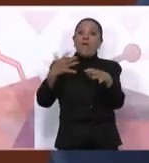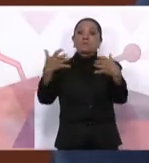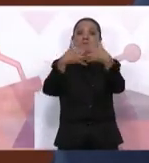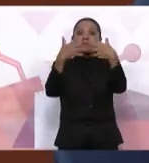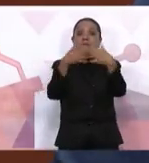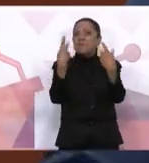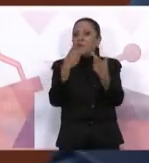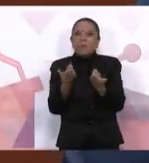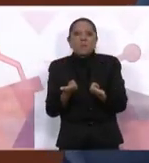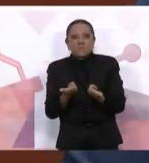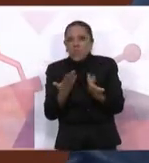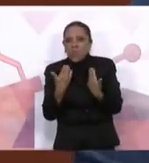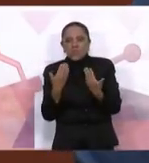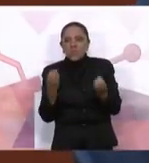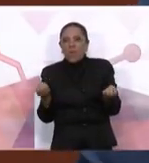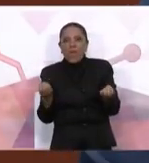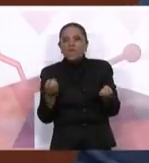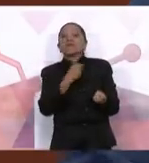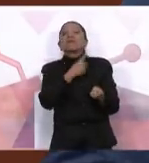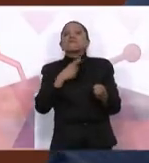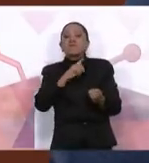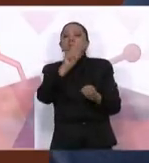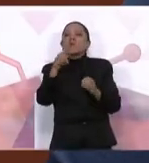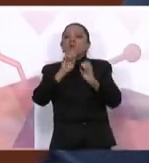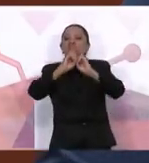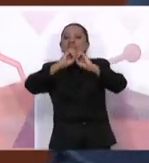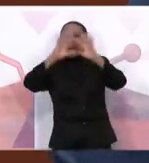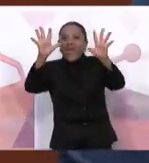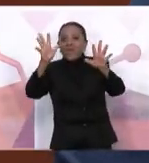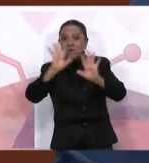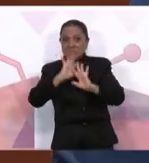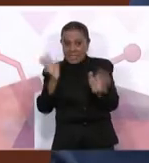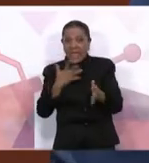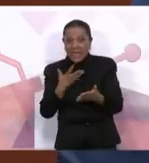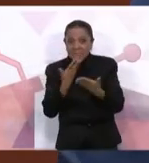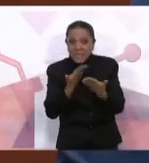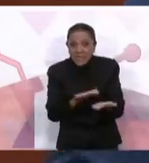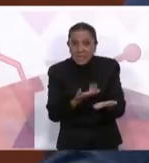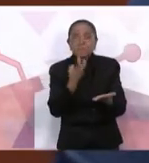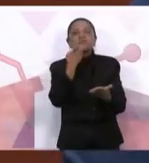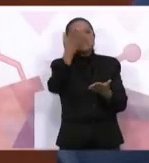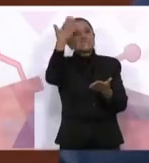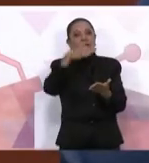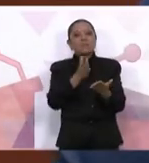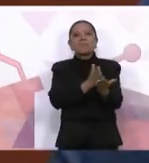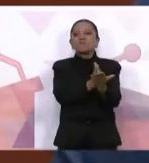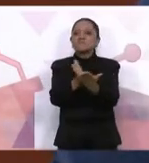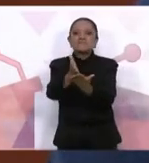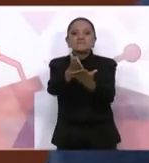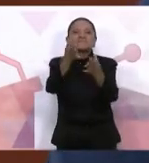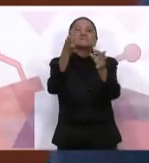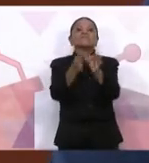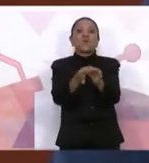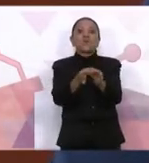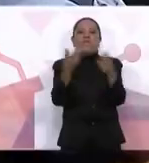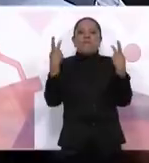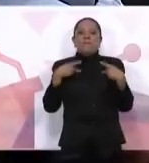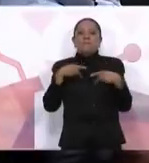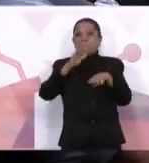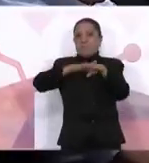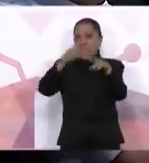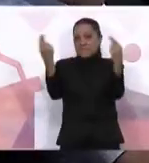tenemos que ser muy claros con lo que tenemos para saber hacia dónde tenemos que dirigir a la gente que más lo necesita